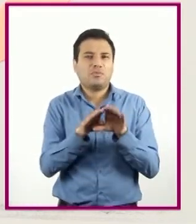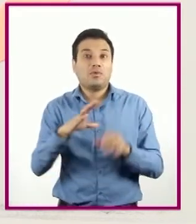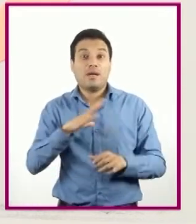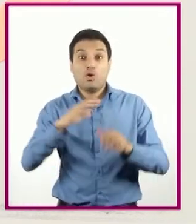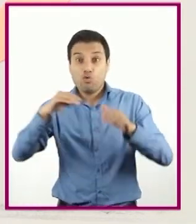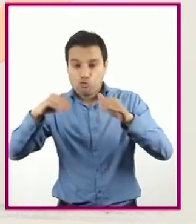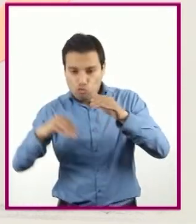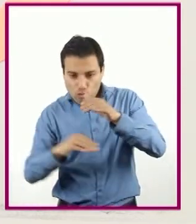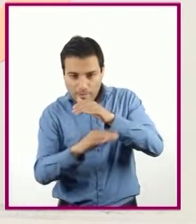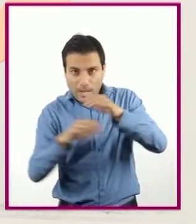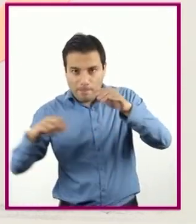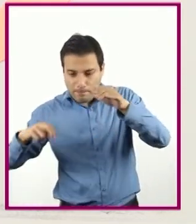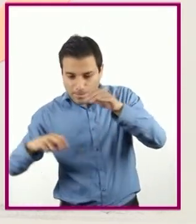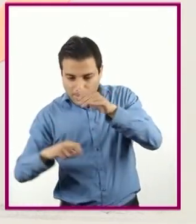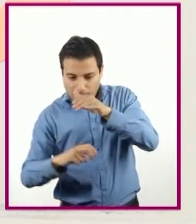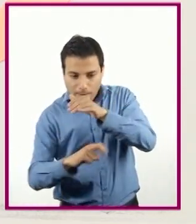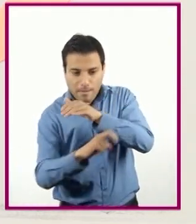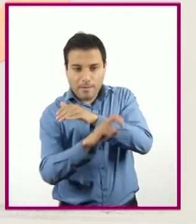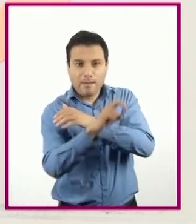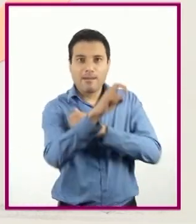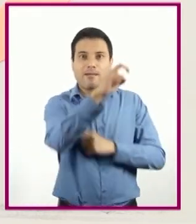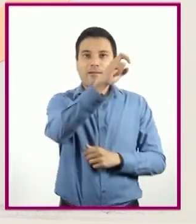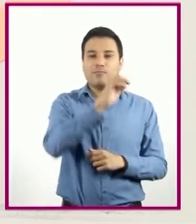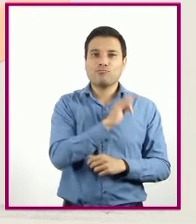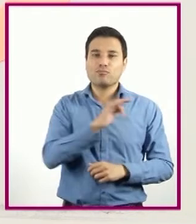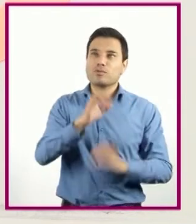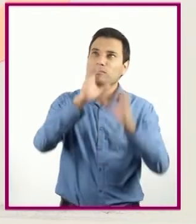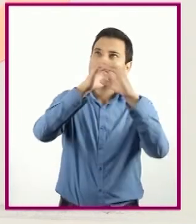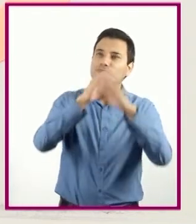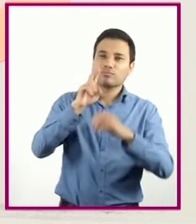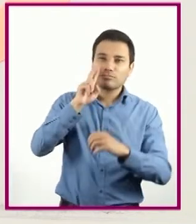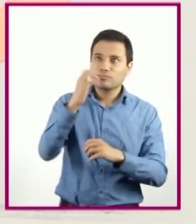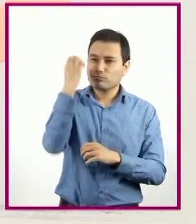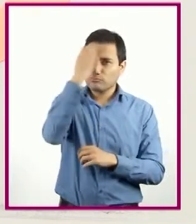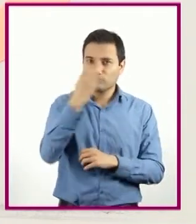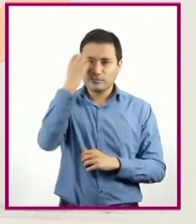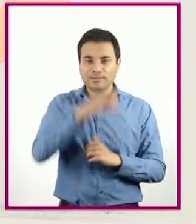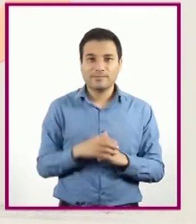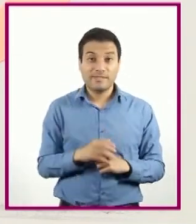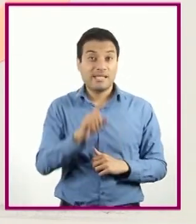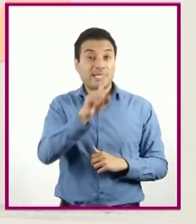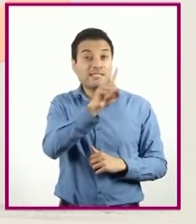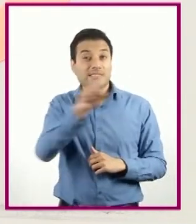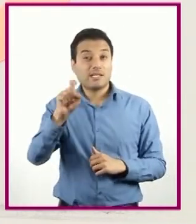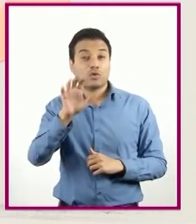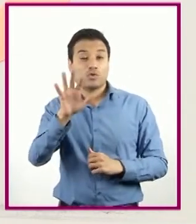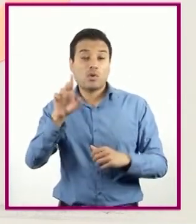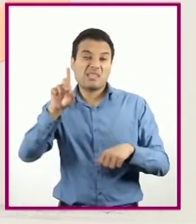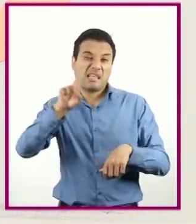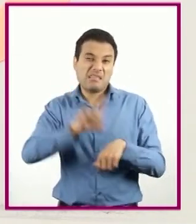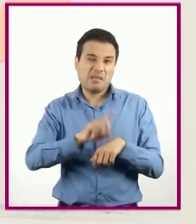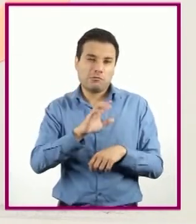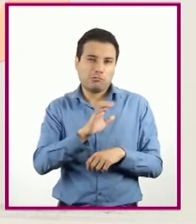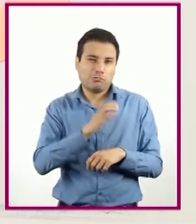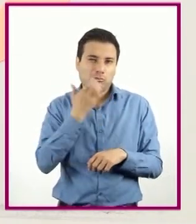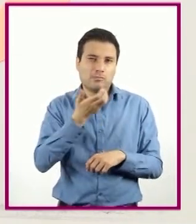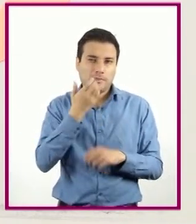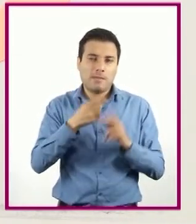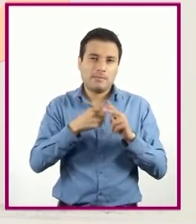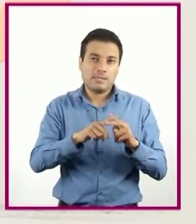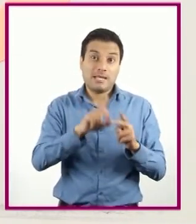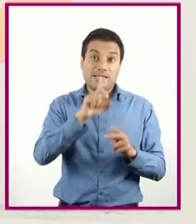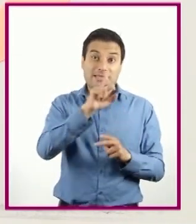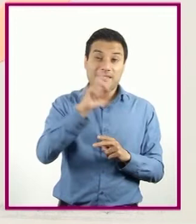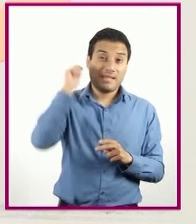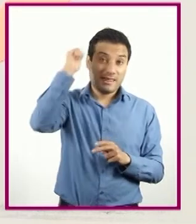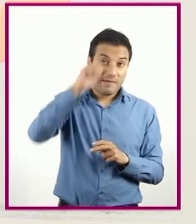escalinata esculpida en la roca. En esta, por un periodo de 150 días al año, a partir del 30 de abril, se ve al